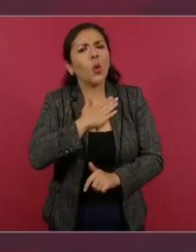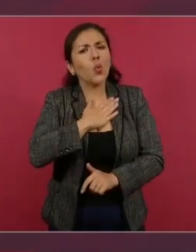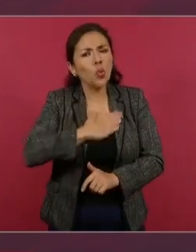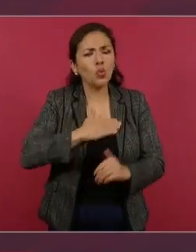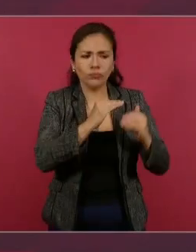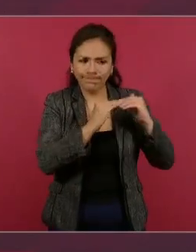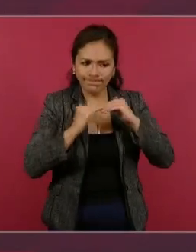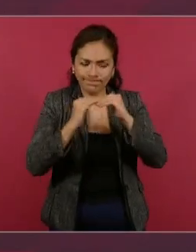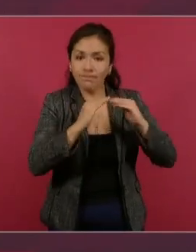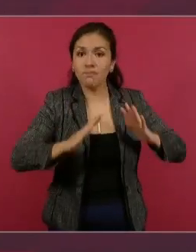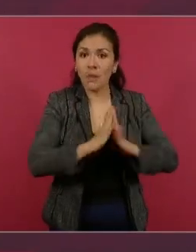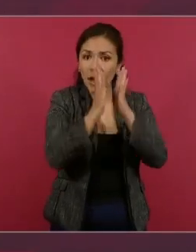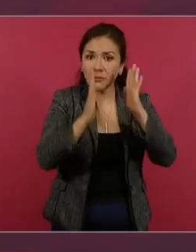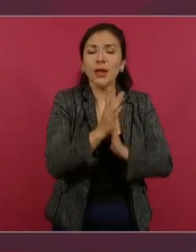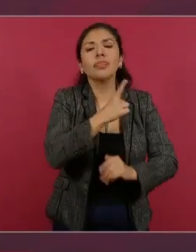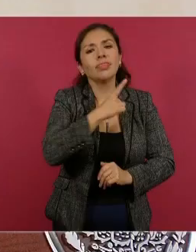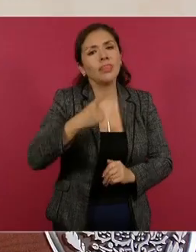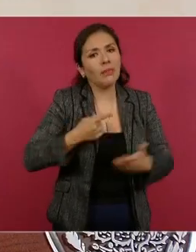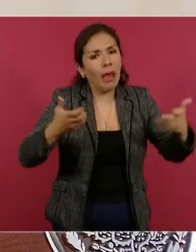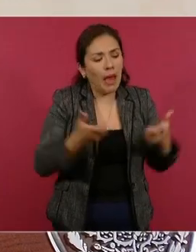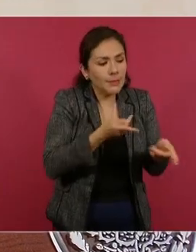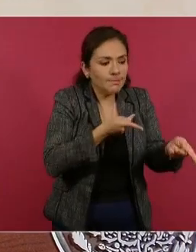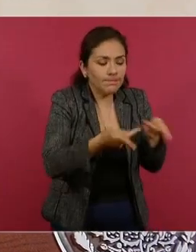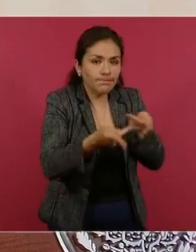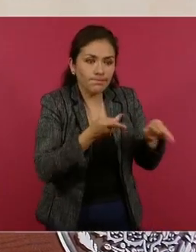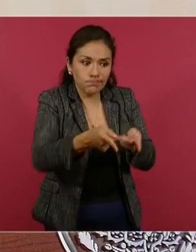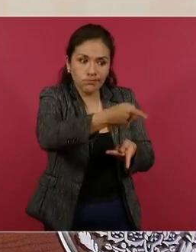democrática, resuelvan.